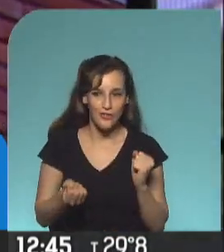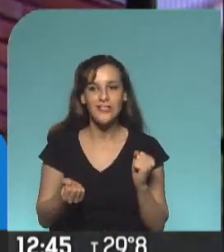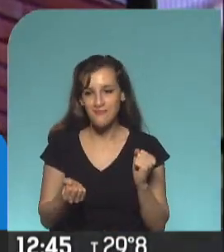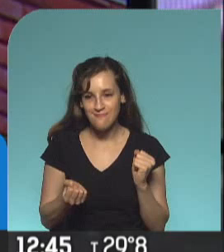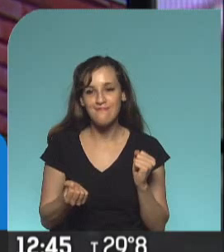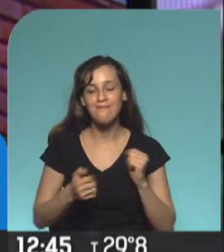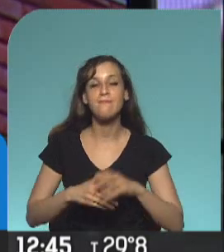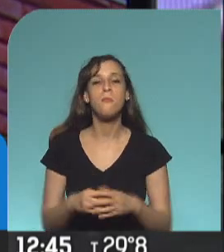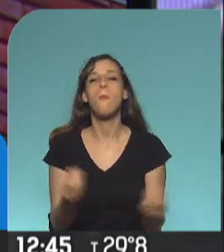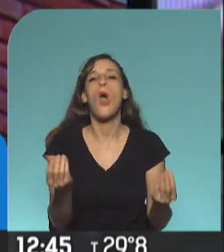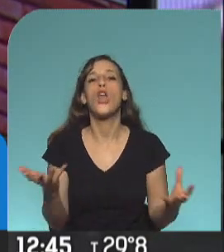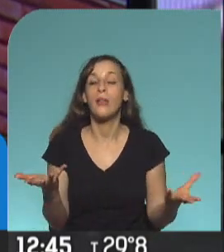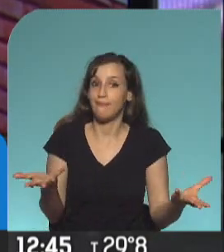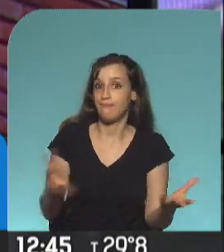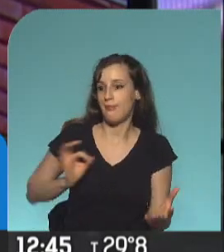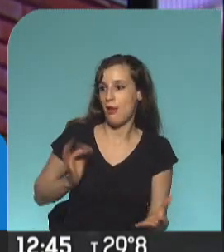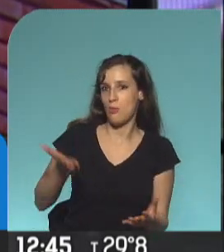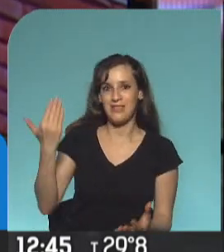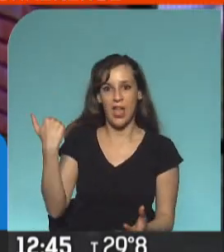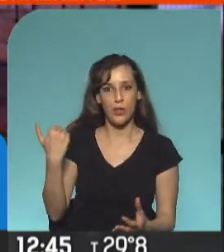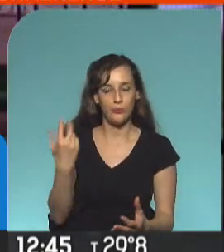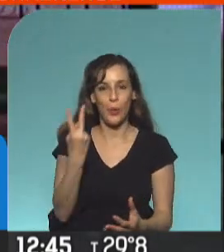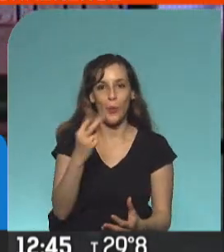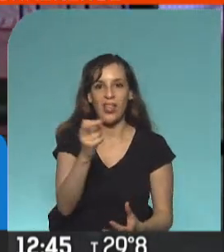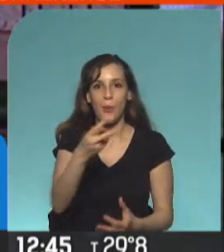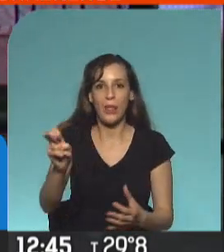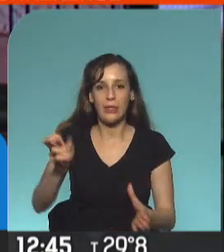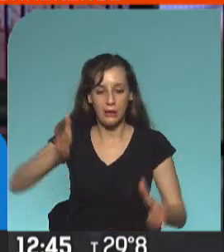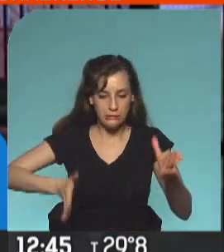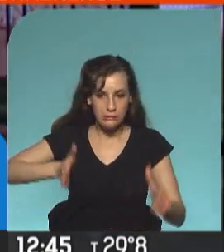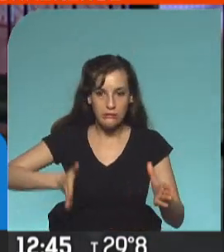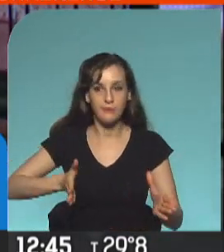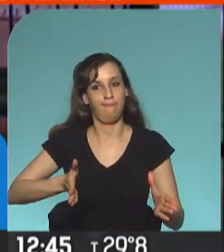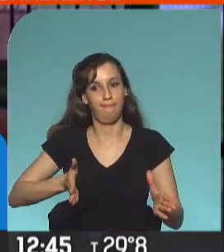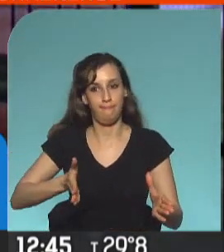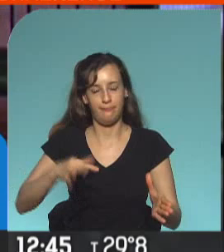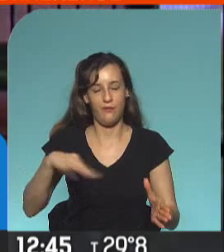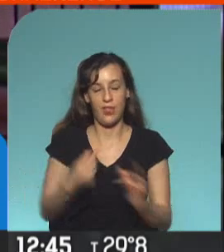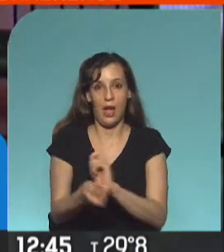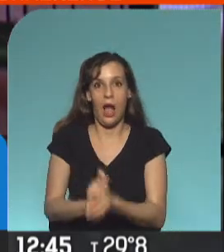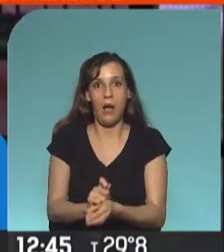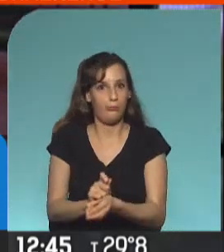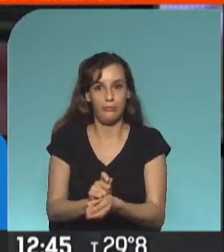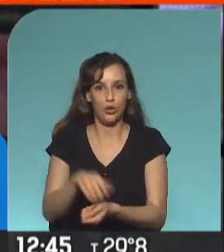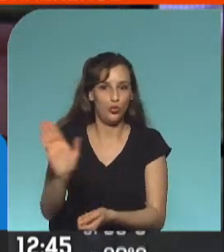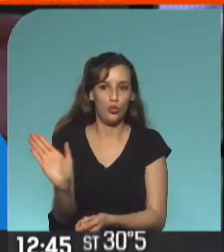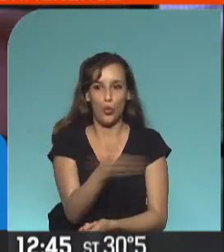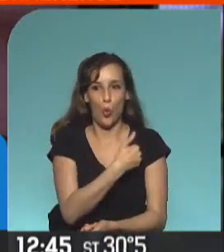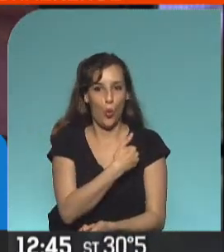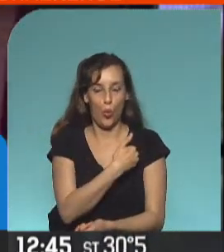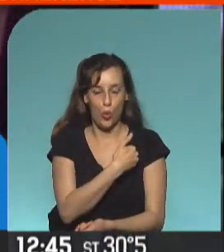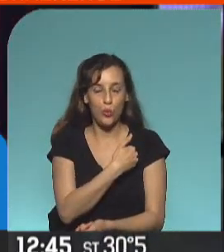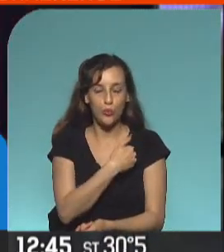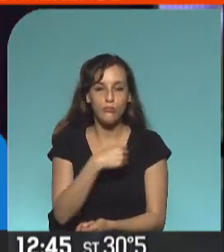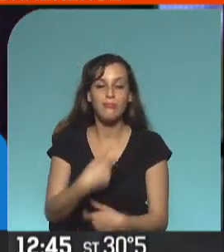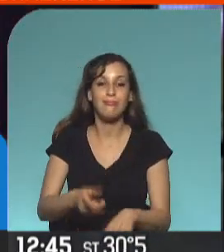Bueno, lo que pasa es que pasamos un 2020 muy, muy particular, donde nos cambió la vida a todas y todos, y bueno, a la docencia